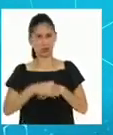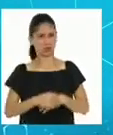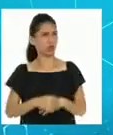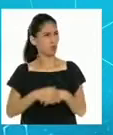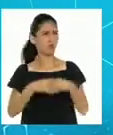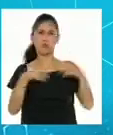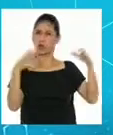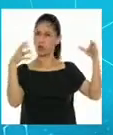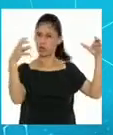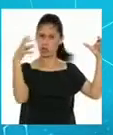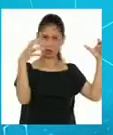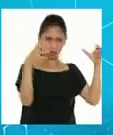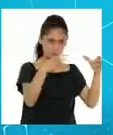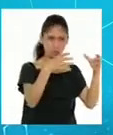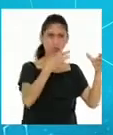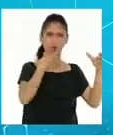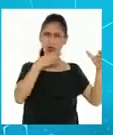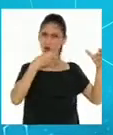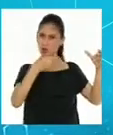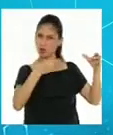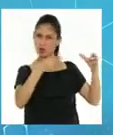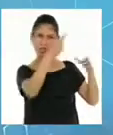estudio.